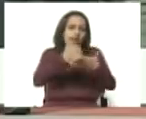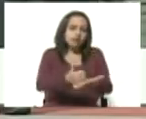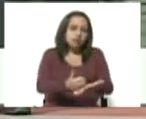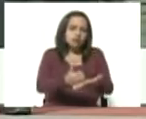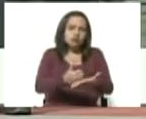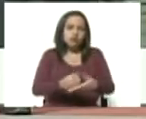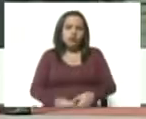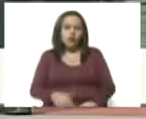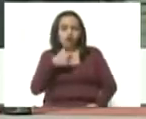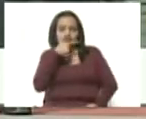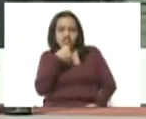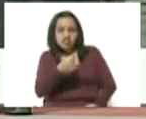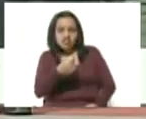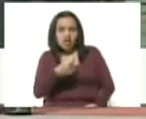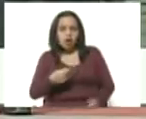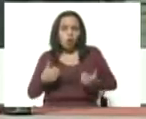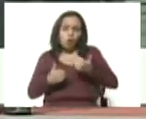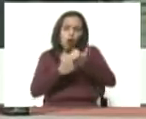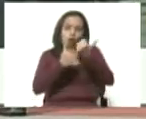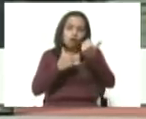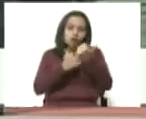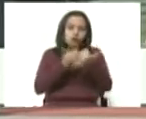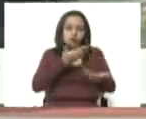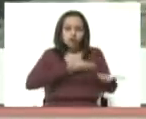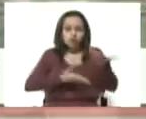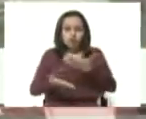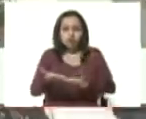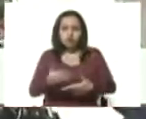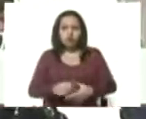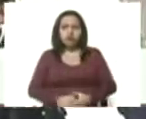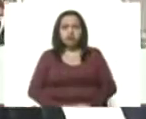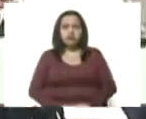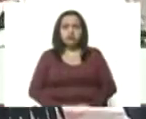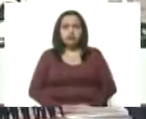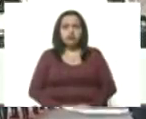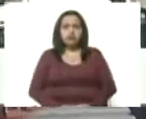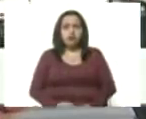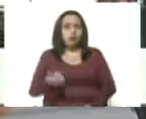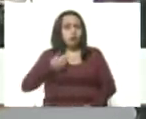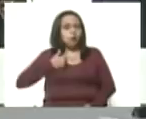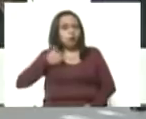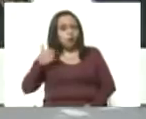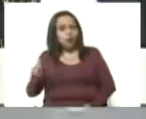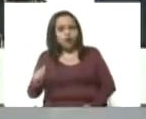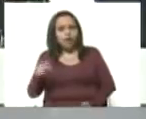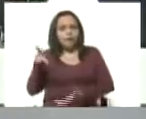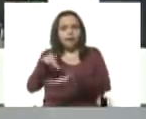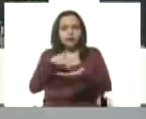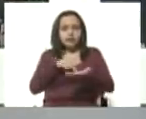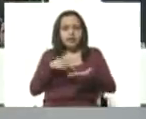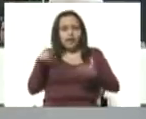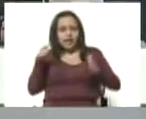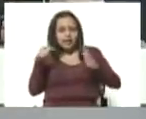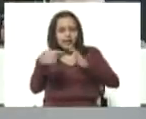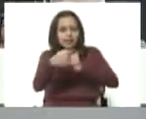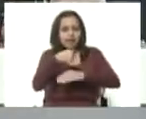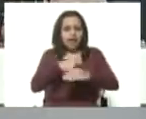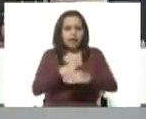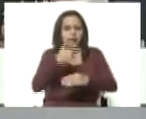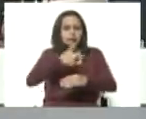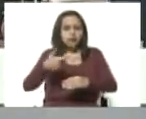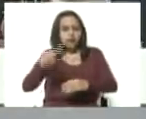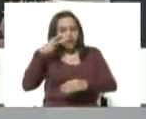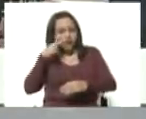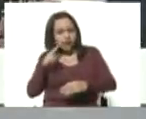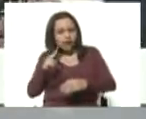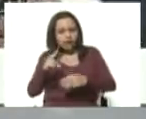constrinja, facilite, financie, colabore por acción u omisión o de cualquier otra parte participe en la entrada o salida de extranjeros